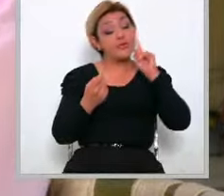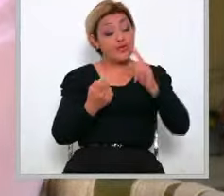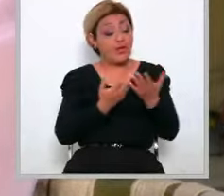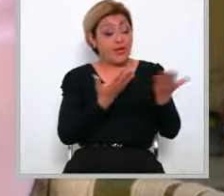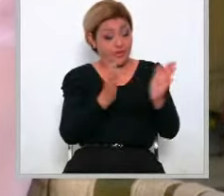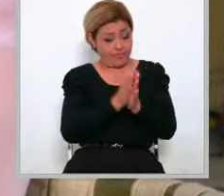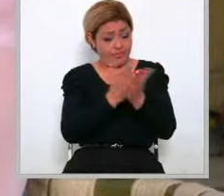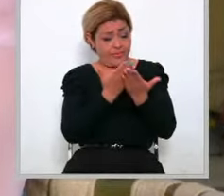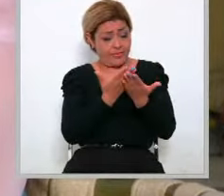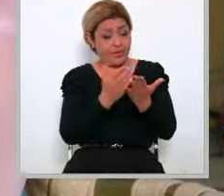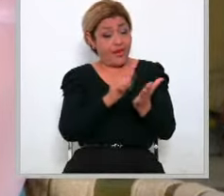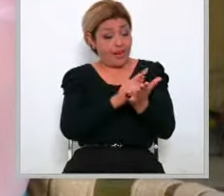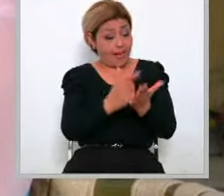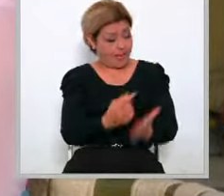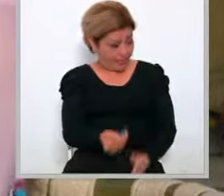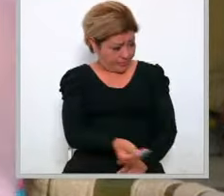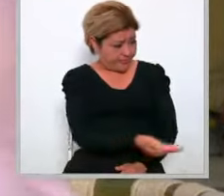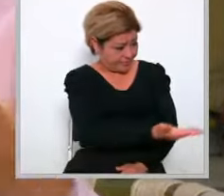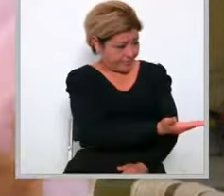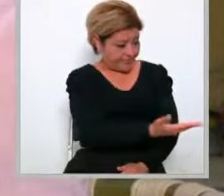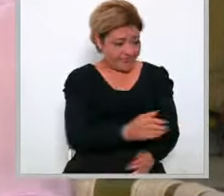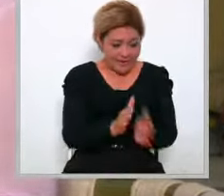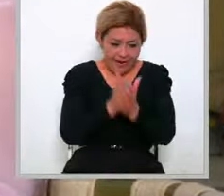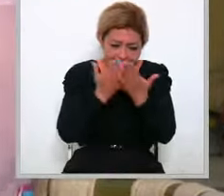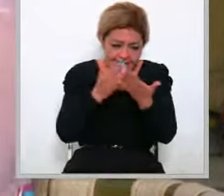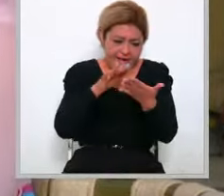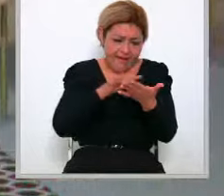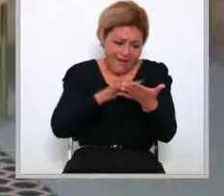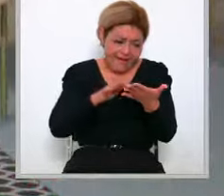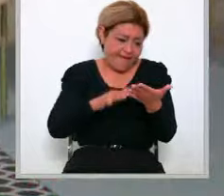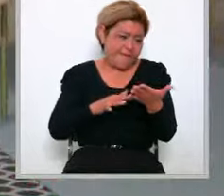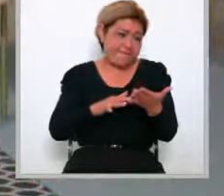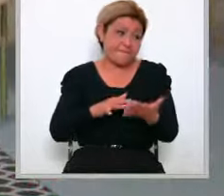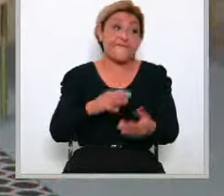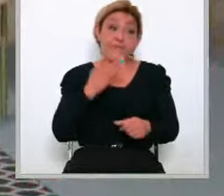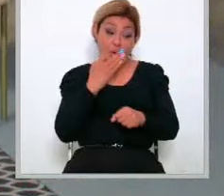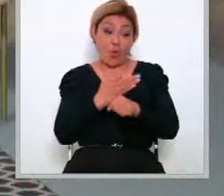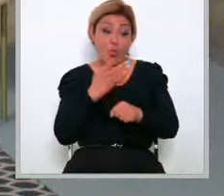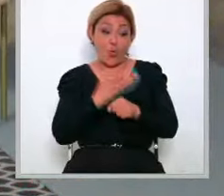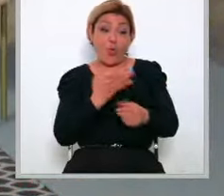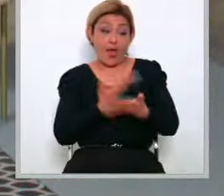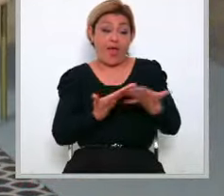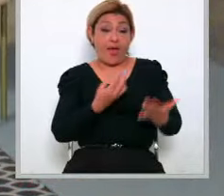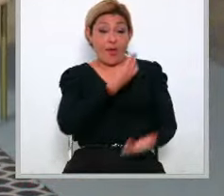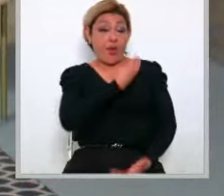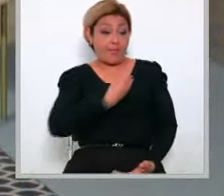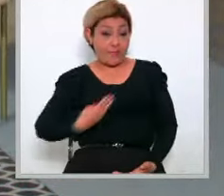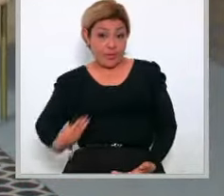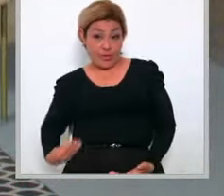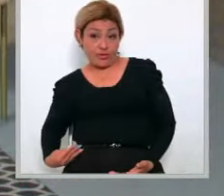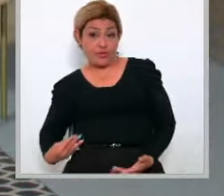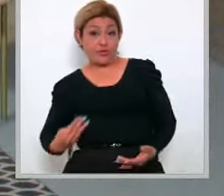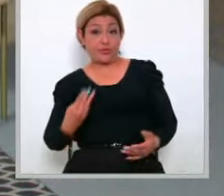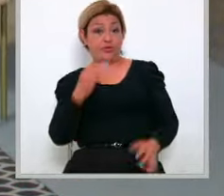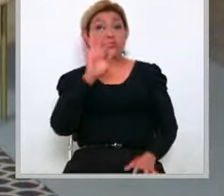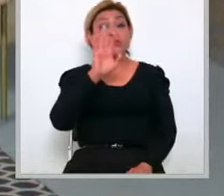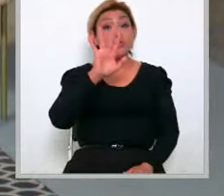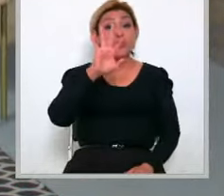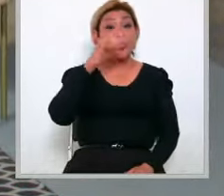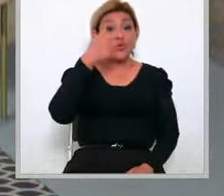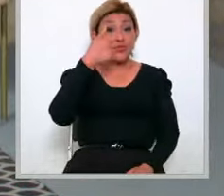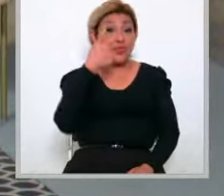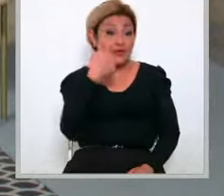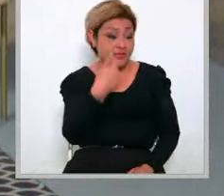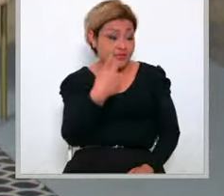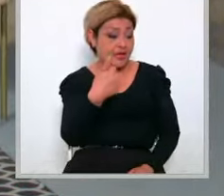en 56 municipios pues está realizando esta actividad y que para muchos niños es una fiesta, como lo vemos